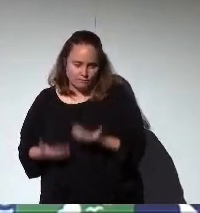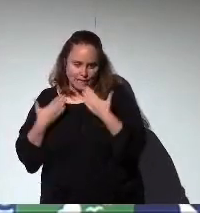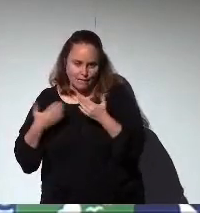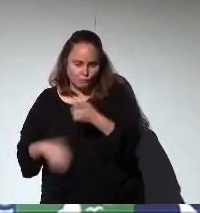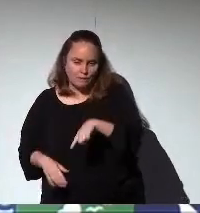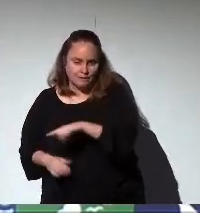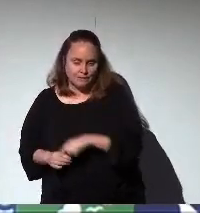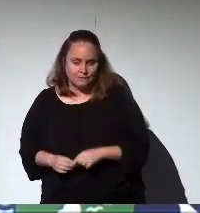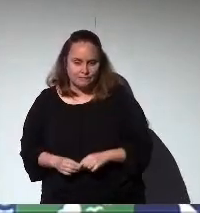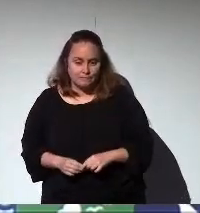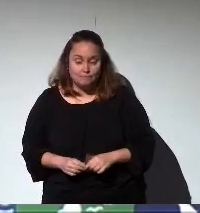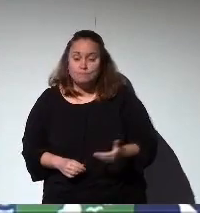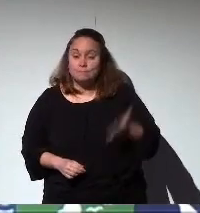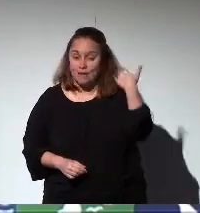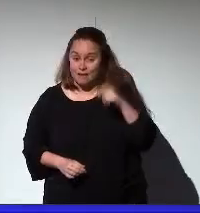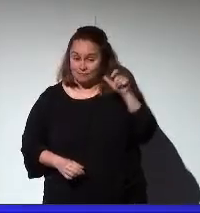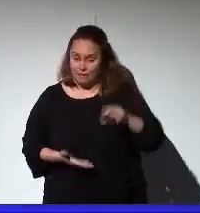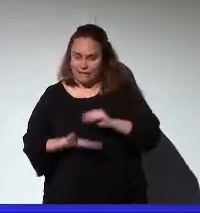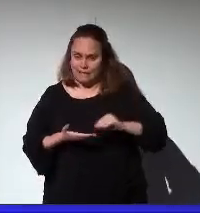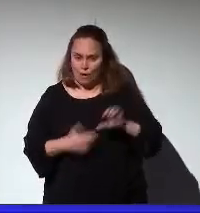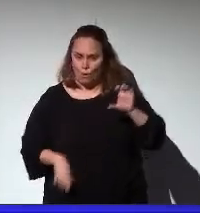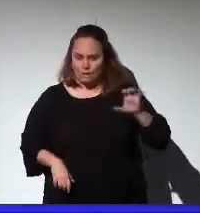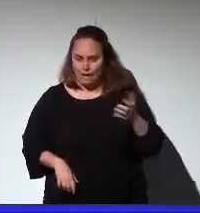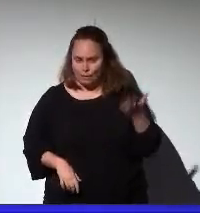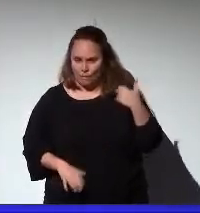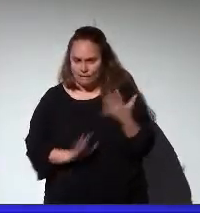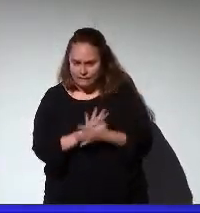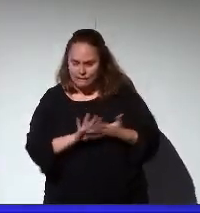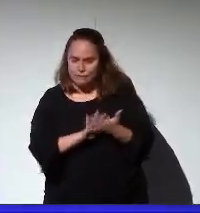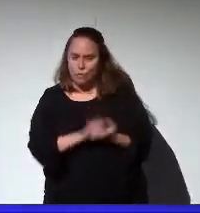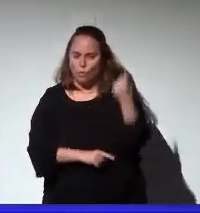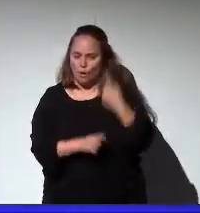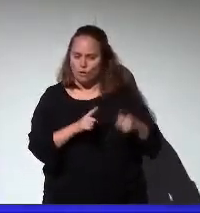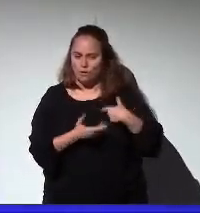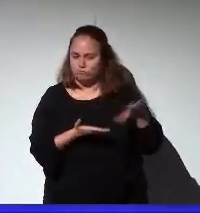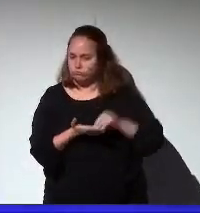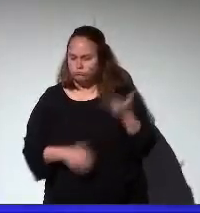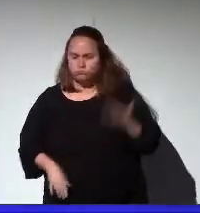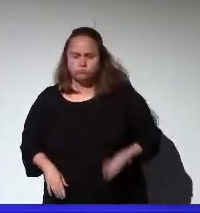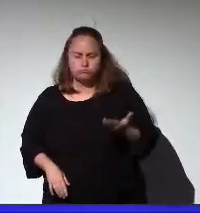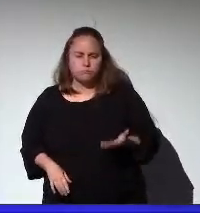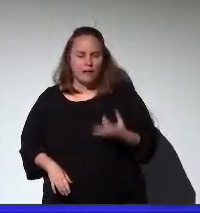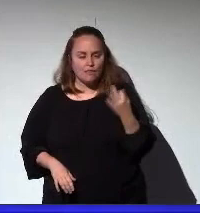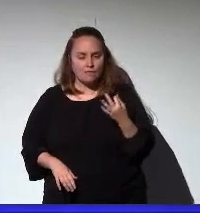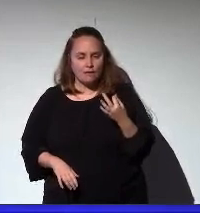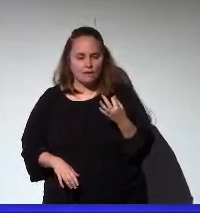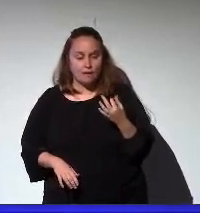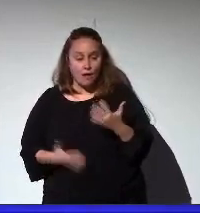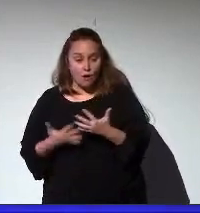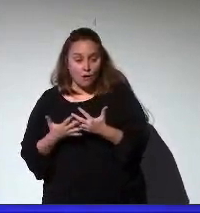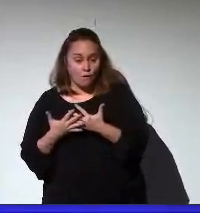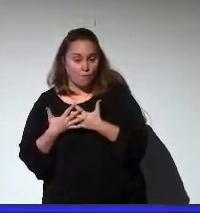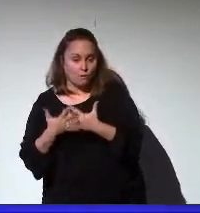Ayer se comentaba una cosa, lo comentaba el secretario de Estado, que a mí me parece fundamental, la labor de complementariedad del